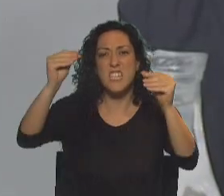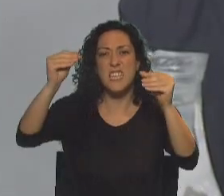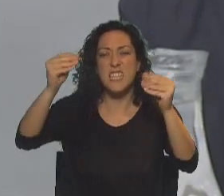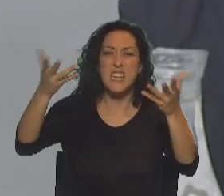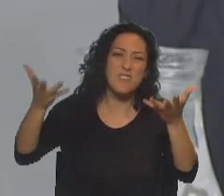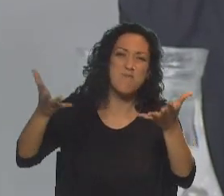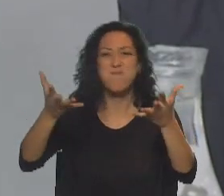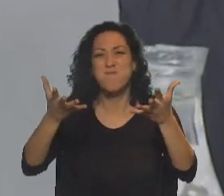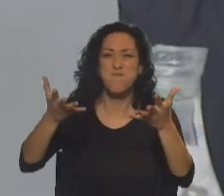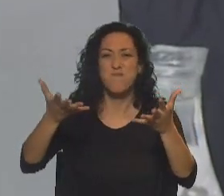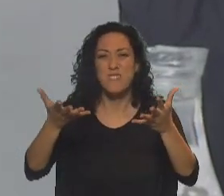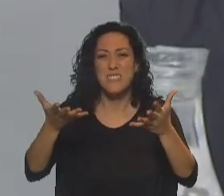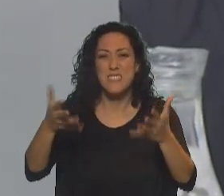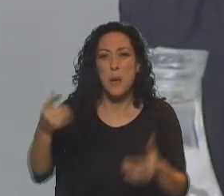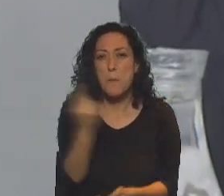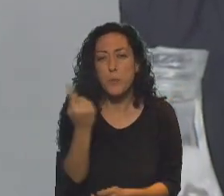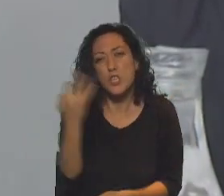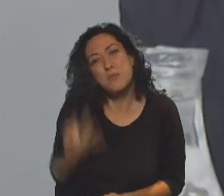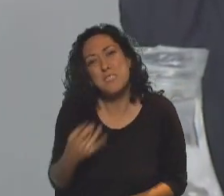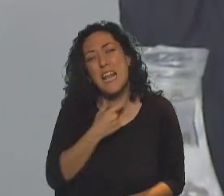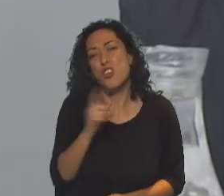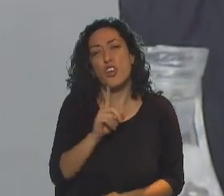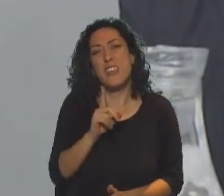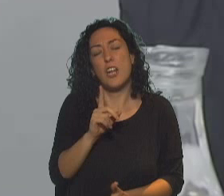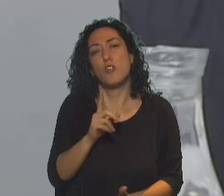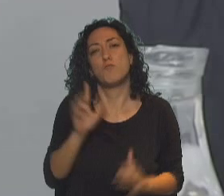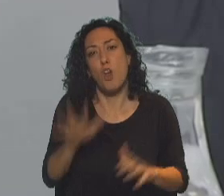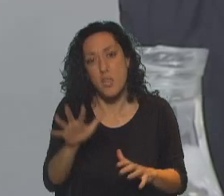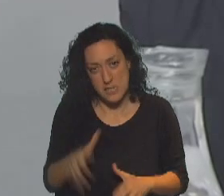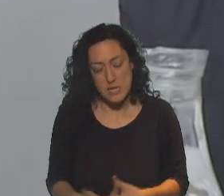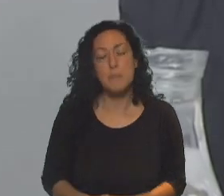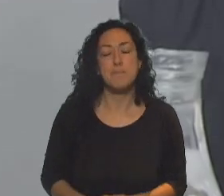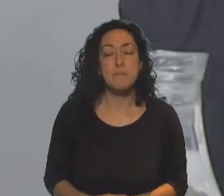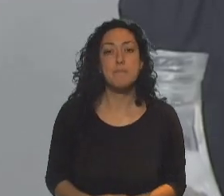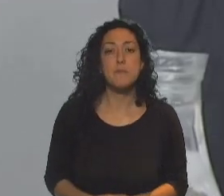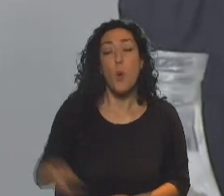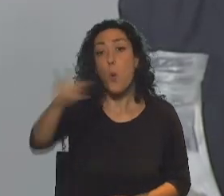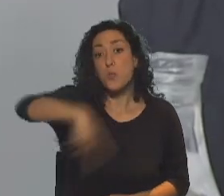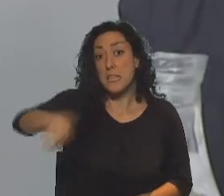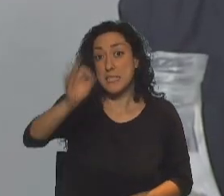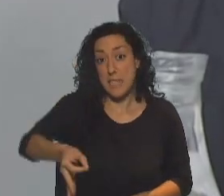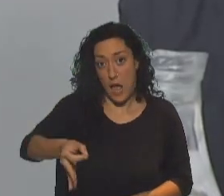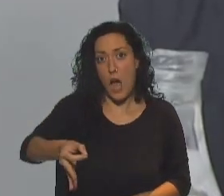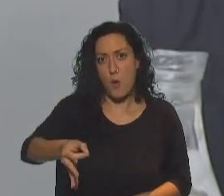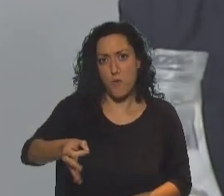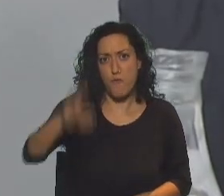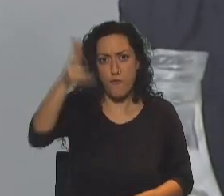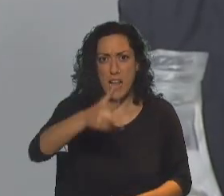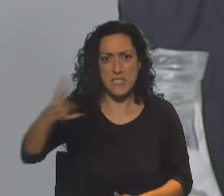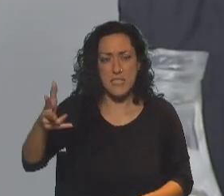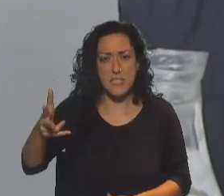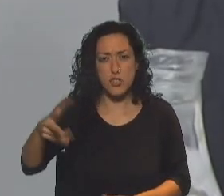era un momento muy, muy especial. Ustedes saben que el Papa Francisco me llamó